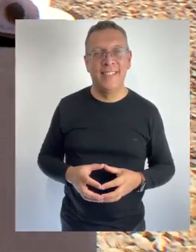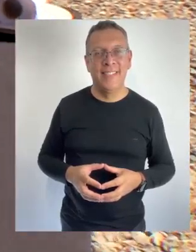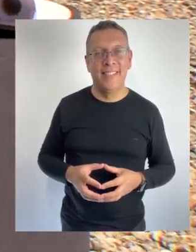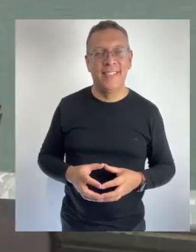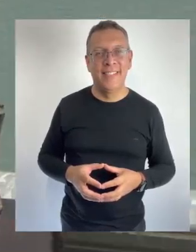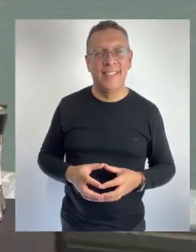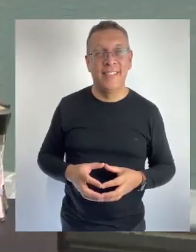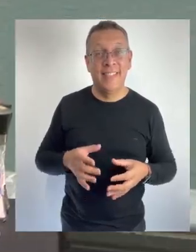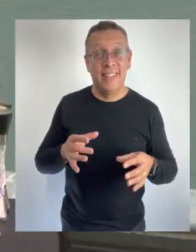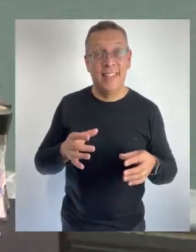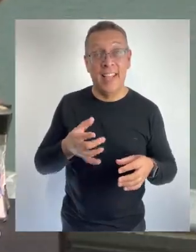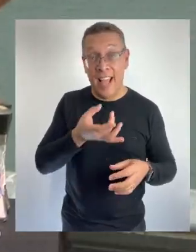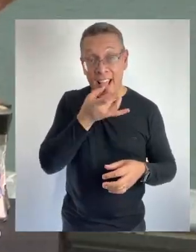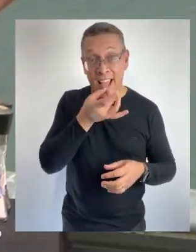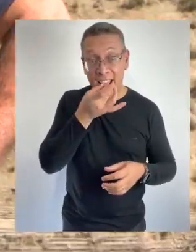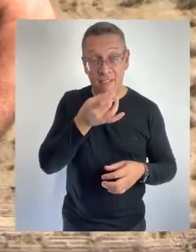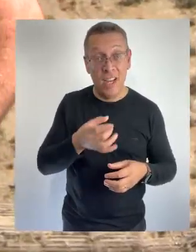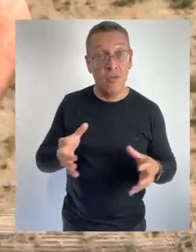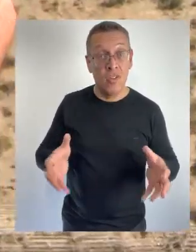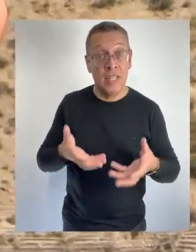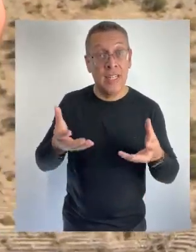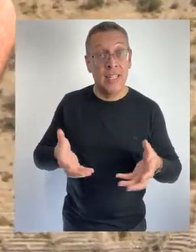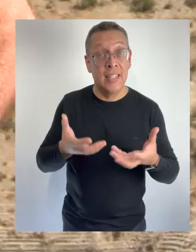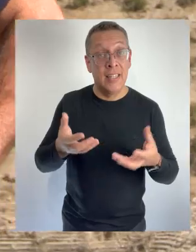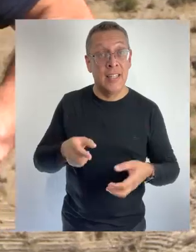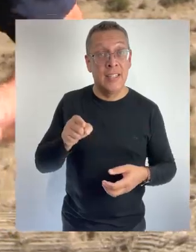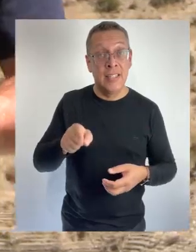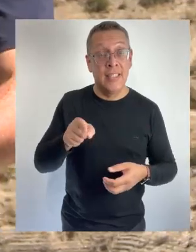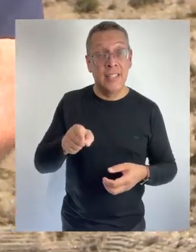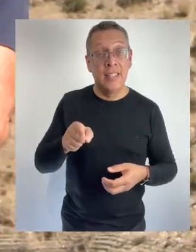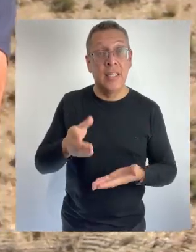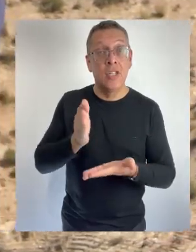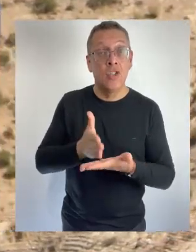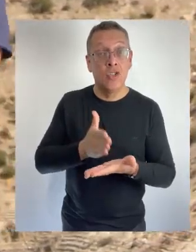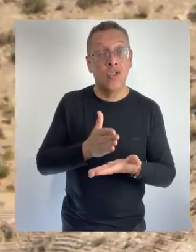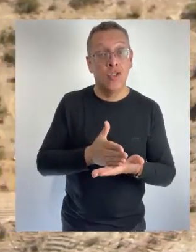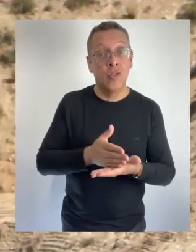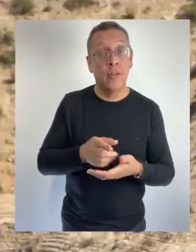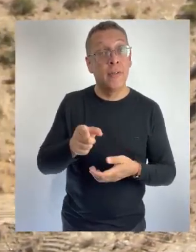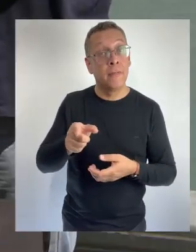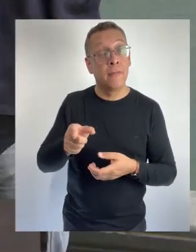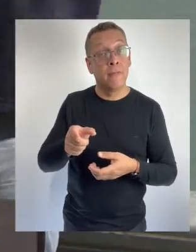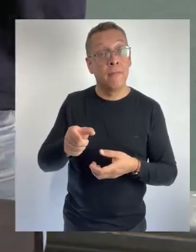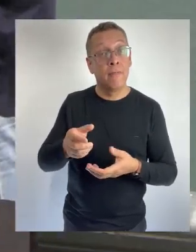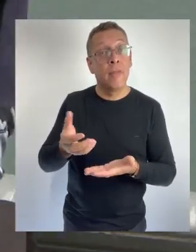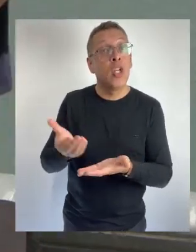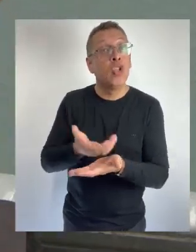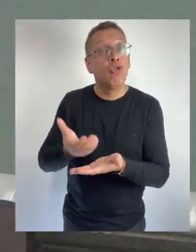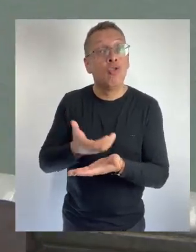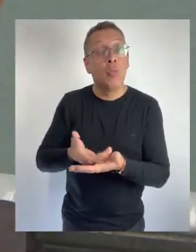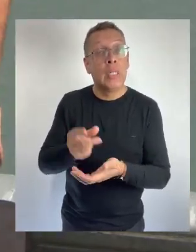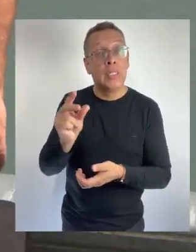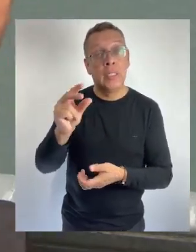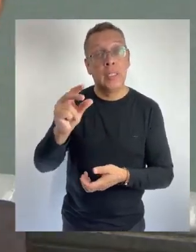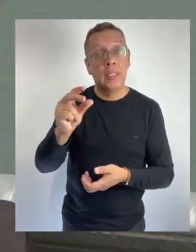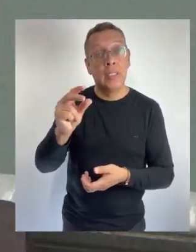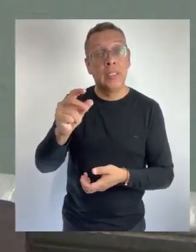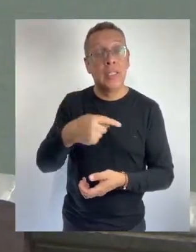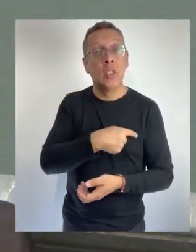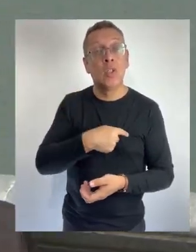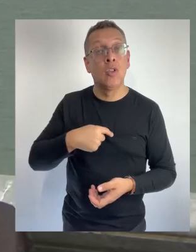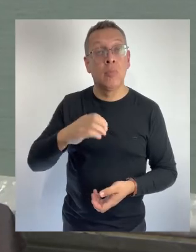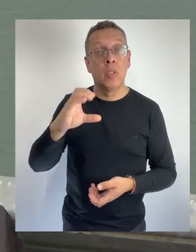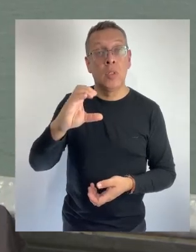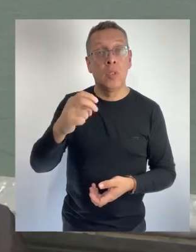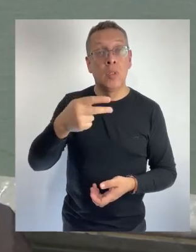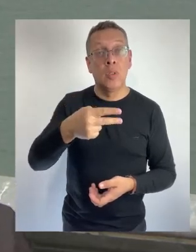La verdura. ¿Listo? Sí. Y ese tomate cherry solo. Vamos a hacer después. Después. Con una mantequilla.